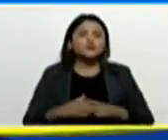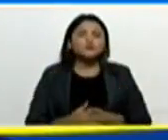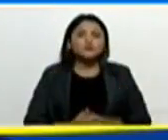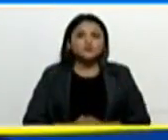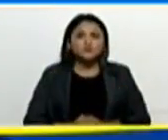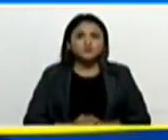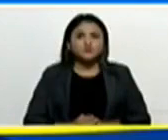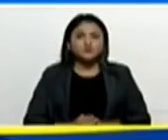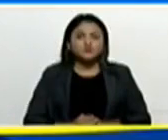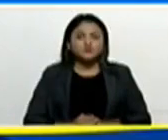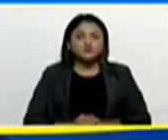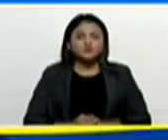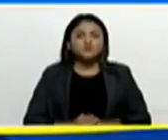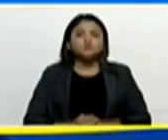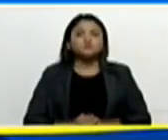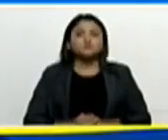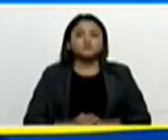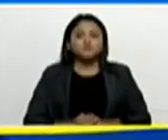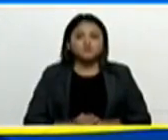Y luego ya